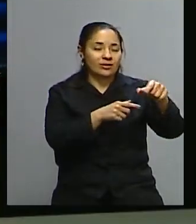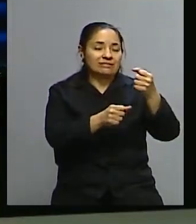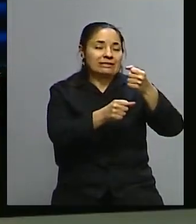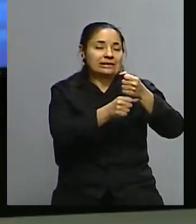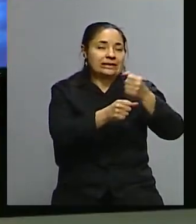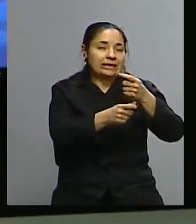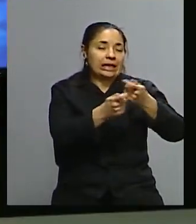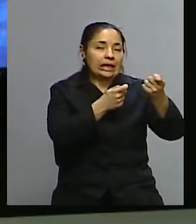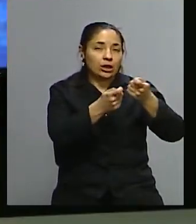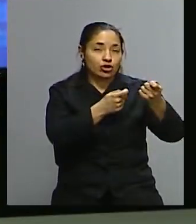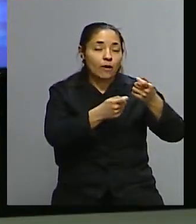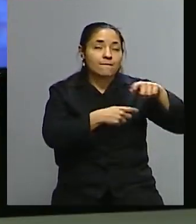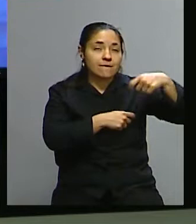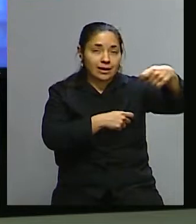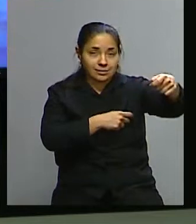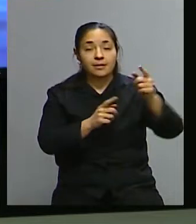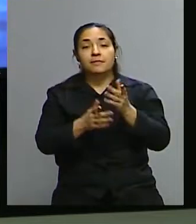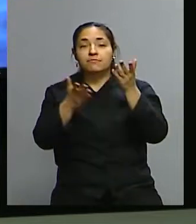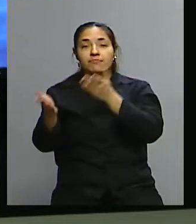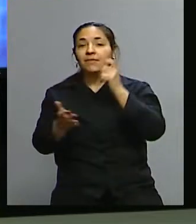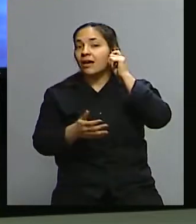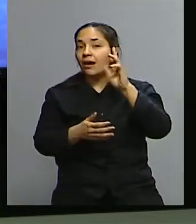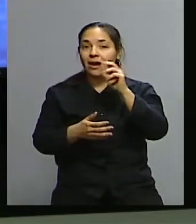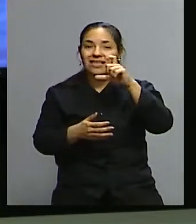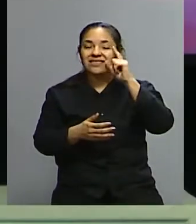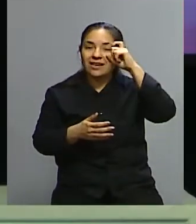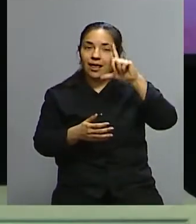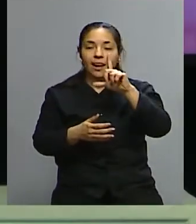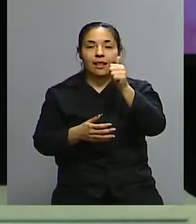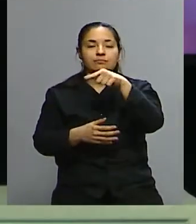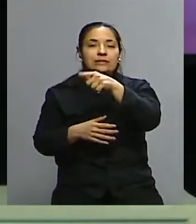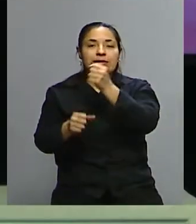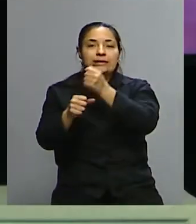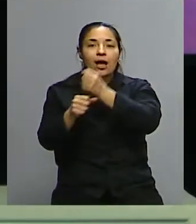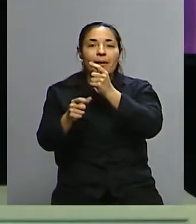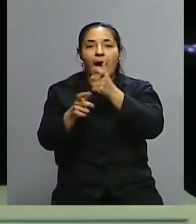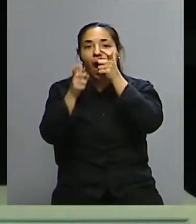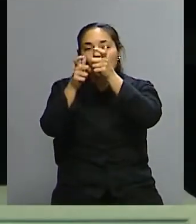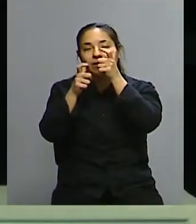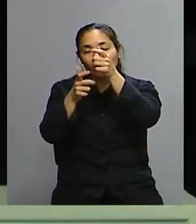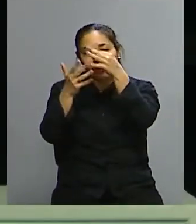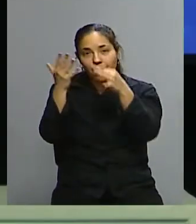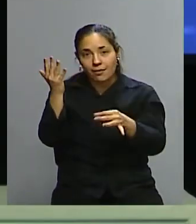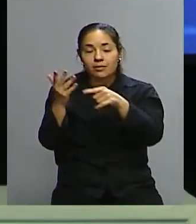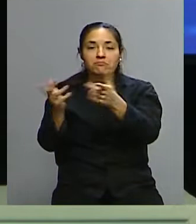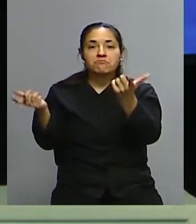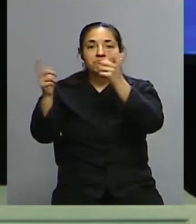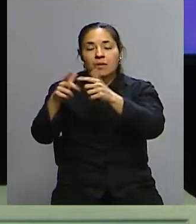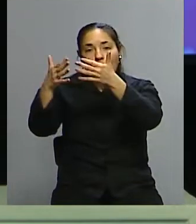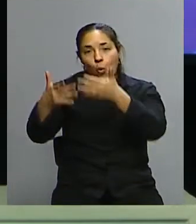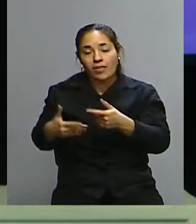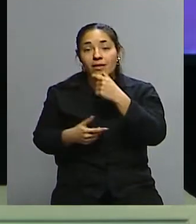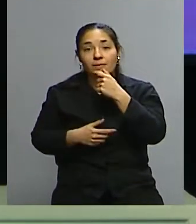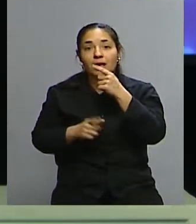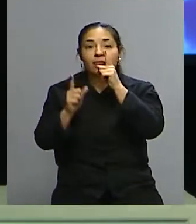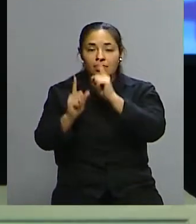Graciela Salvo, que es directora de Auditoría Interna y Control de Procesos del Tribunal de Cuentas de Mendoza, contadora y magíster en Gestión Financiera